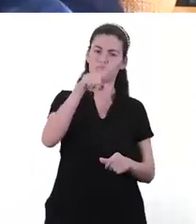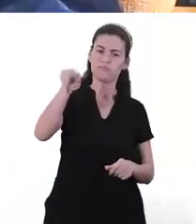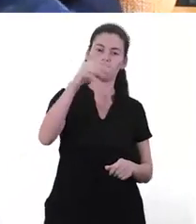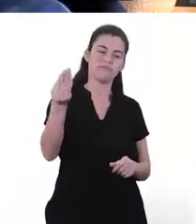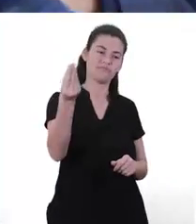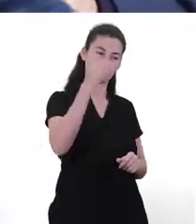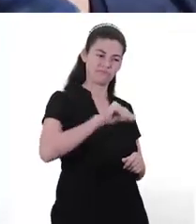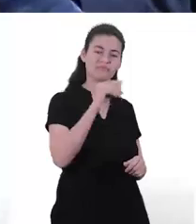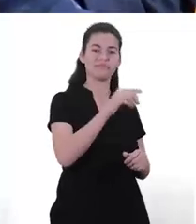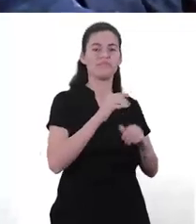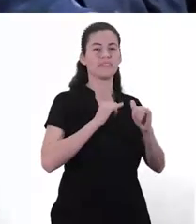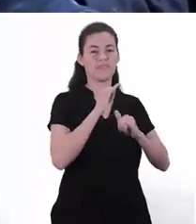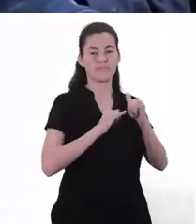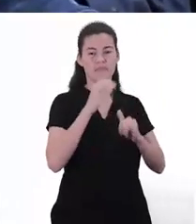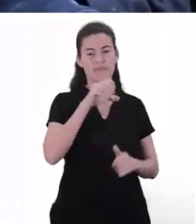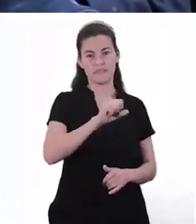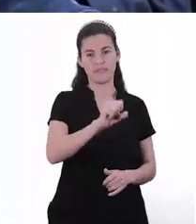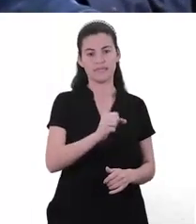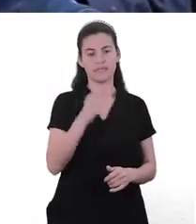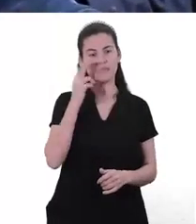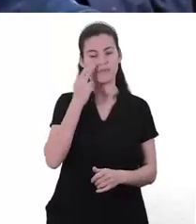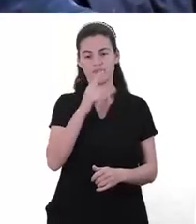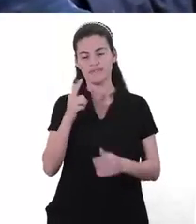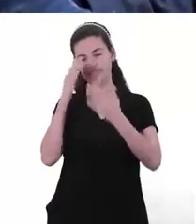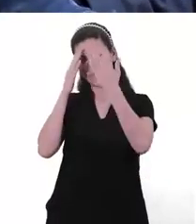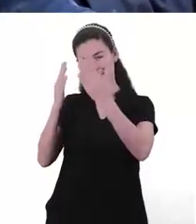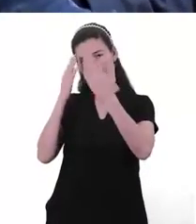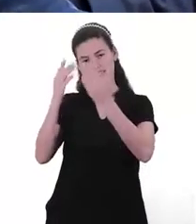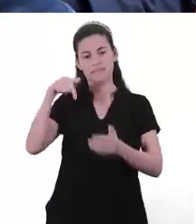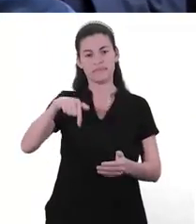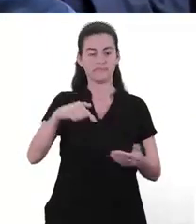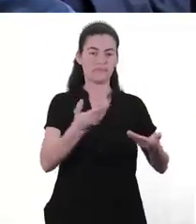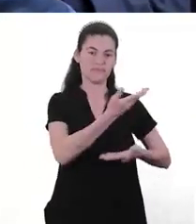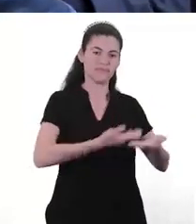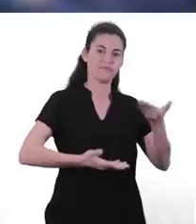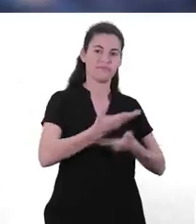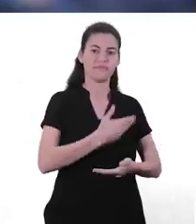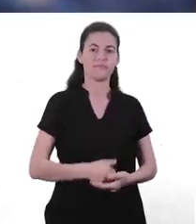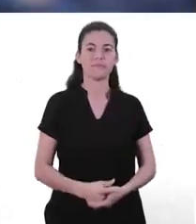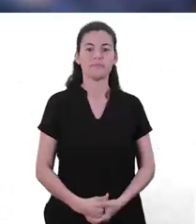y vamos a hacer que Manuel responda personalmente. Genial, sin problema. Muchísimas gracias a todos por el espacio. No, por favor.